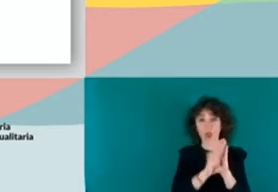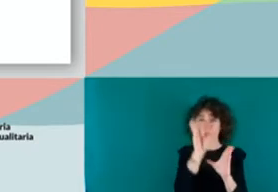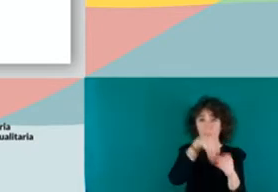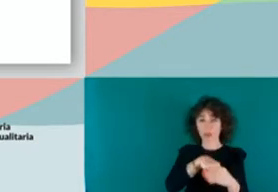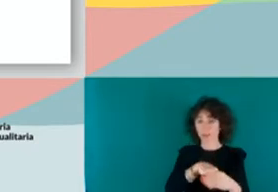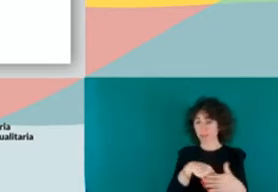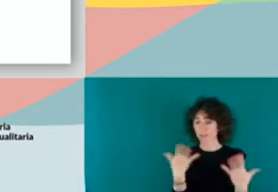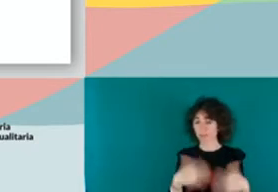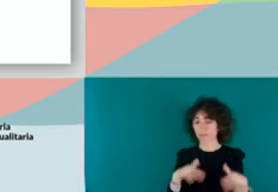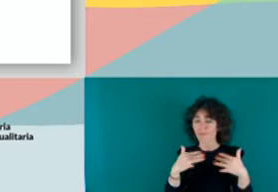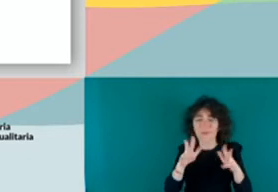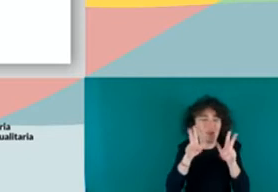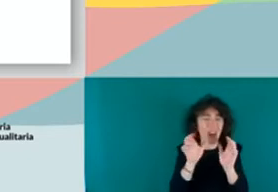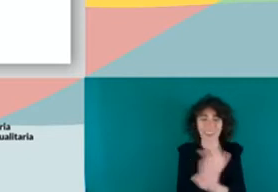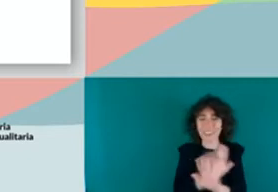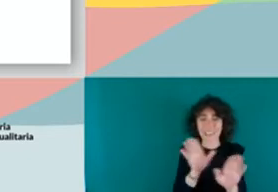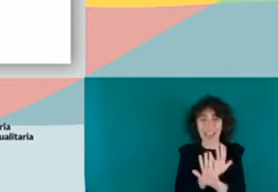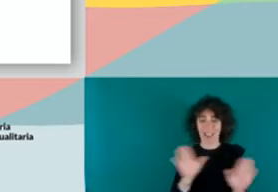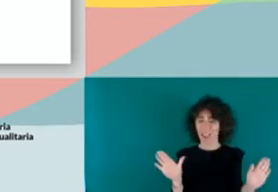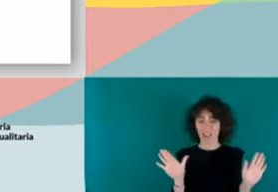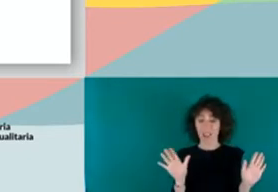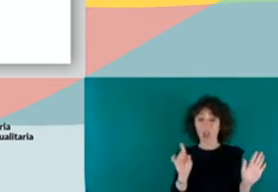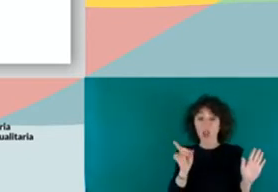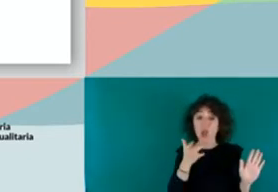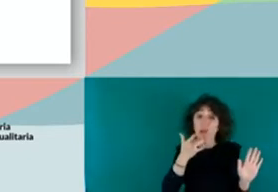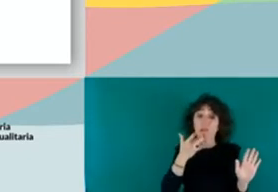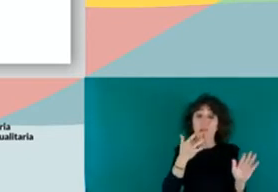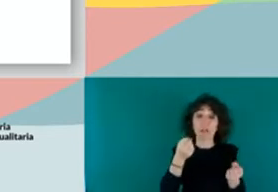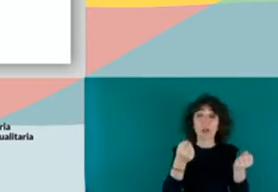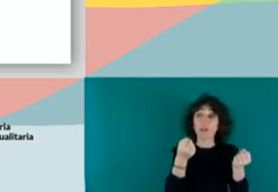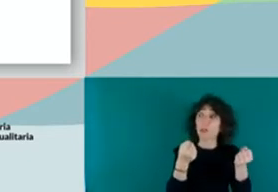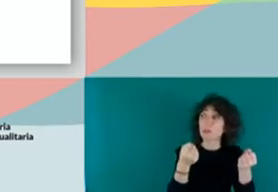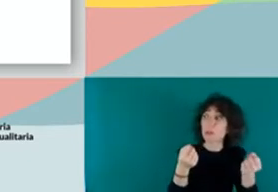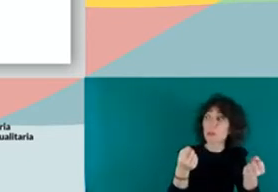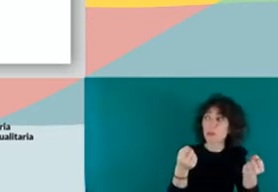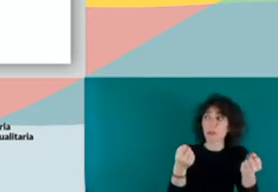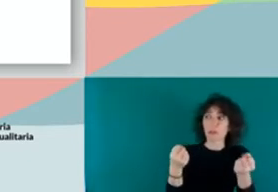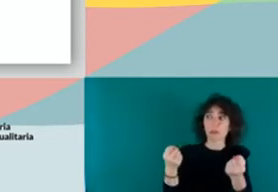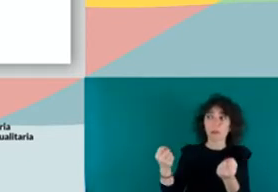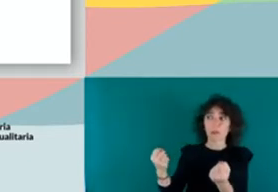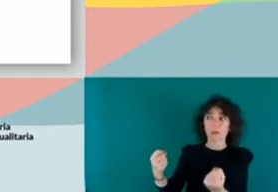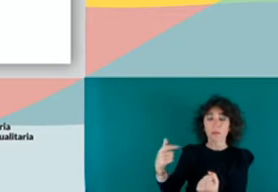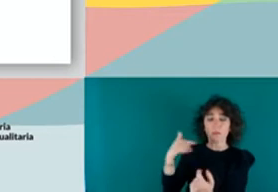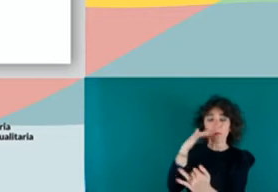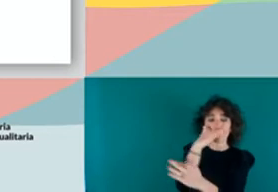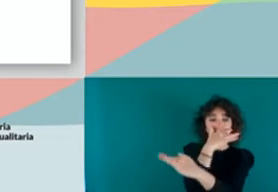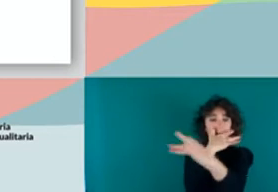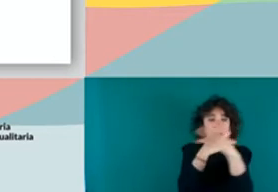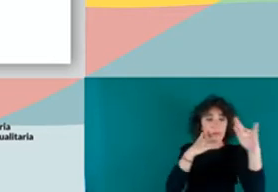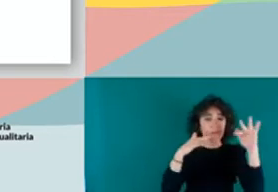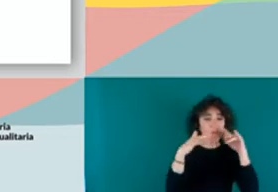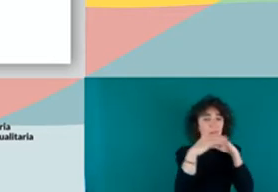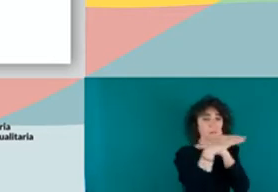Y, en fin, solamente con pasar por ahí al lado del coche, se desprende un olor un tanto peculiar de la